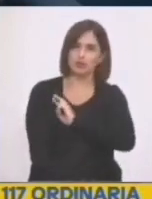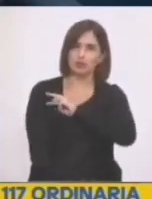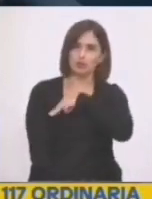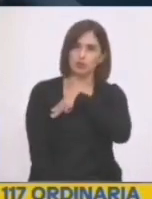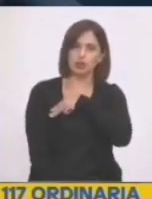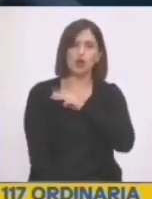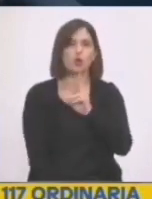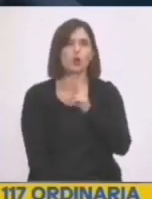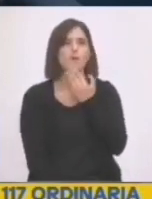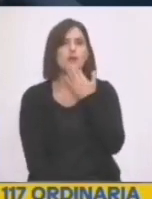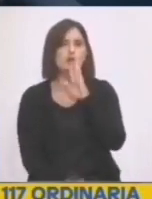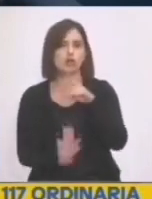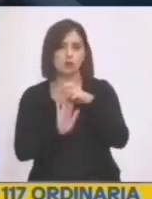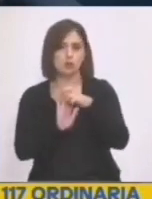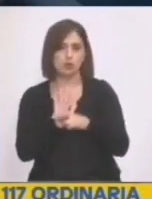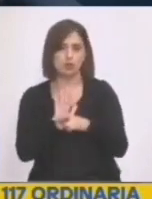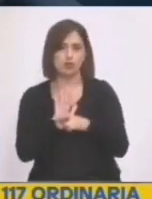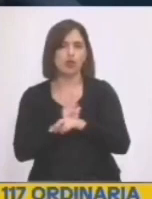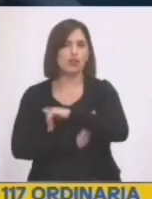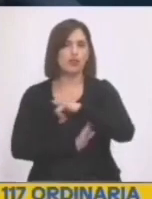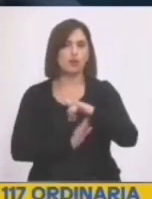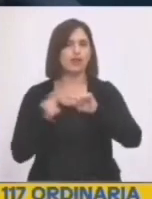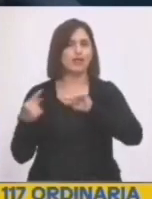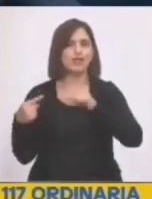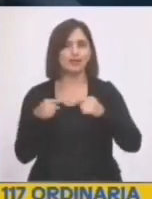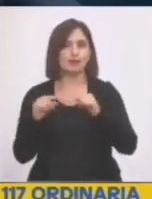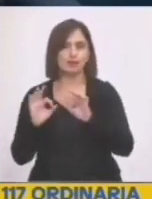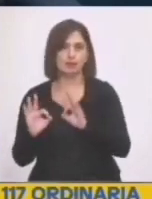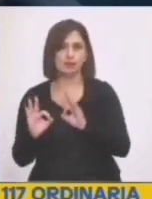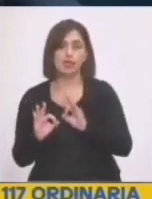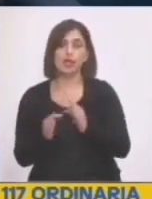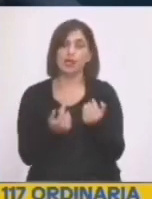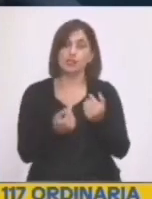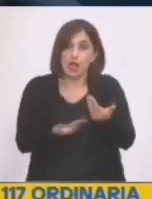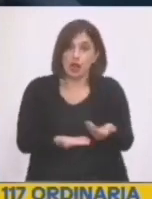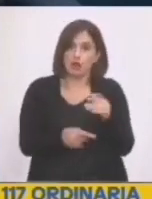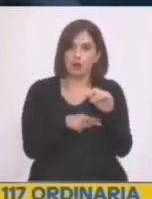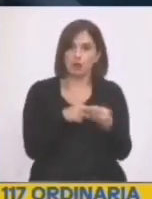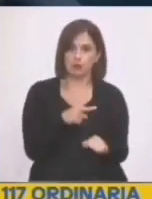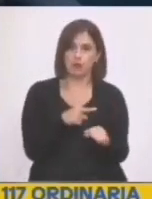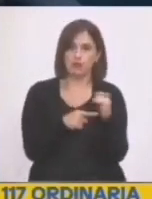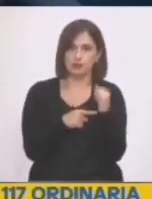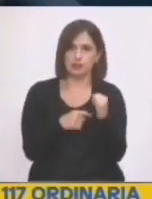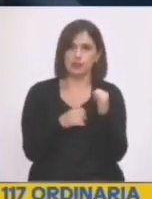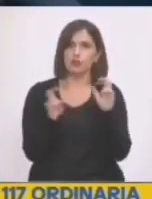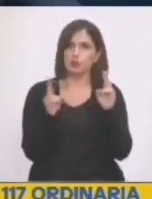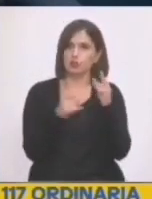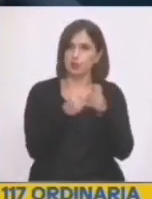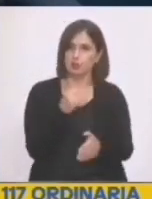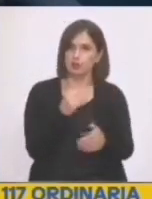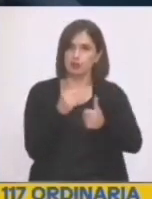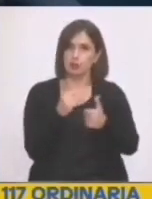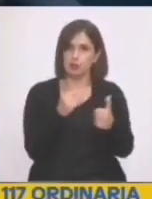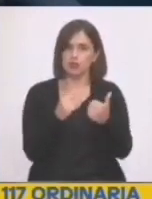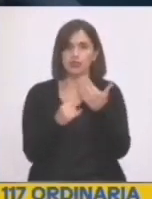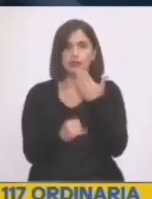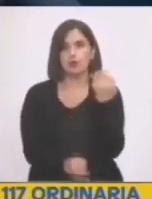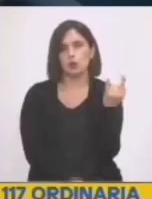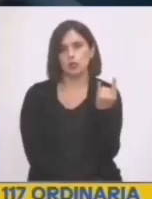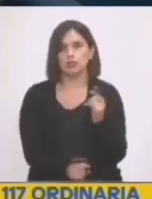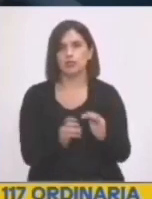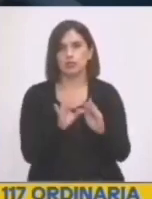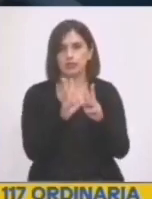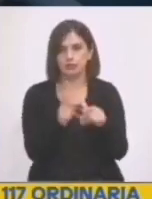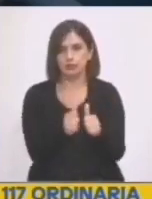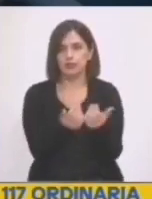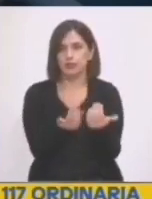entonces este proyecto cuando nos toque el debate en particular hay que aprobar por una cuestión de plazo pero también por una cuestión de urgencia de las